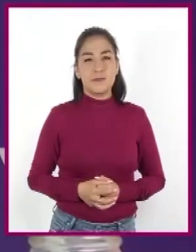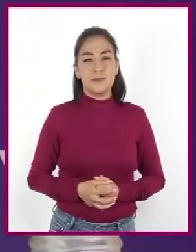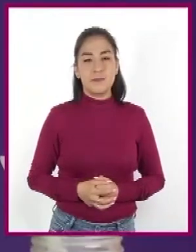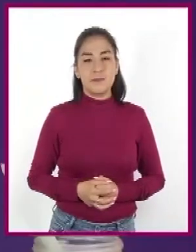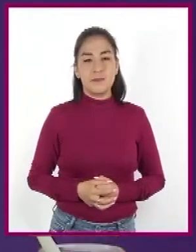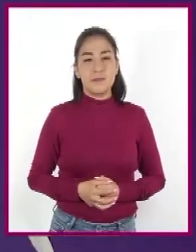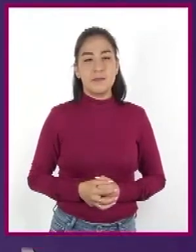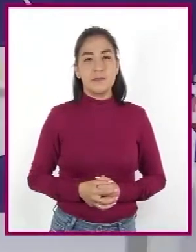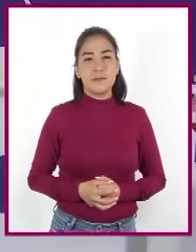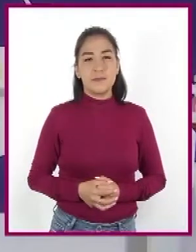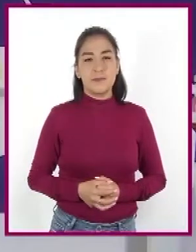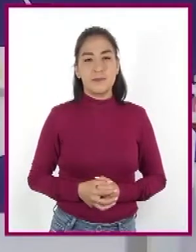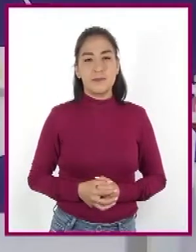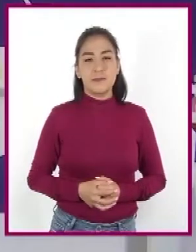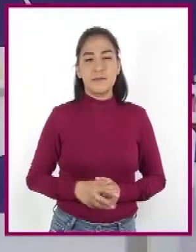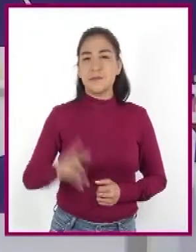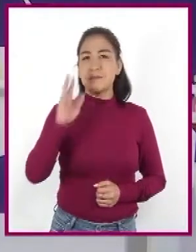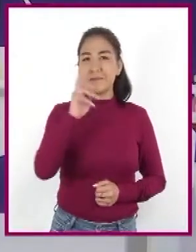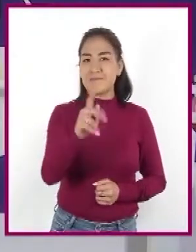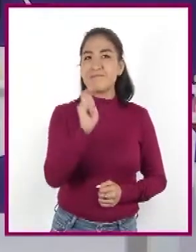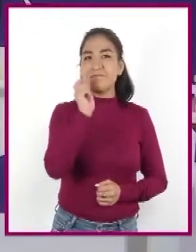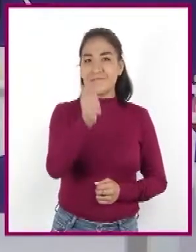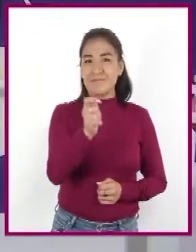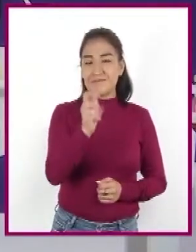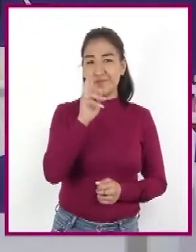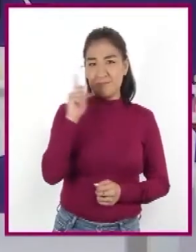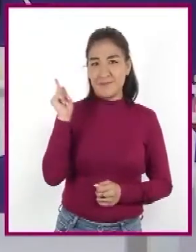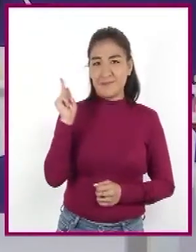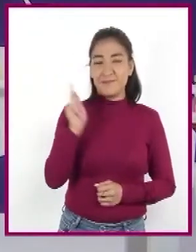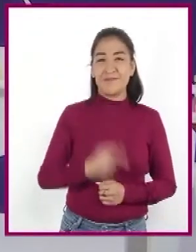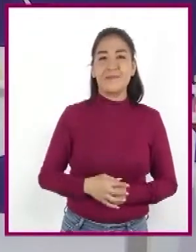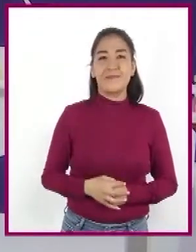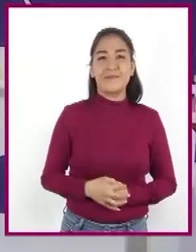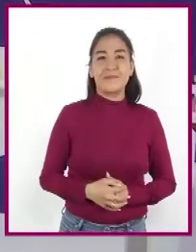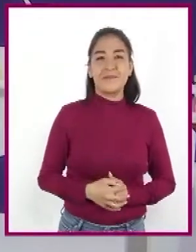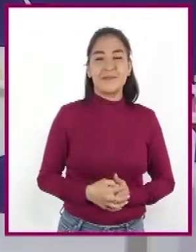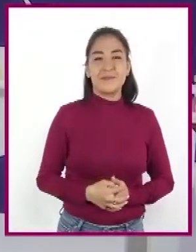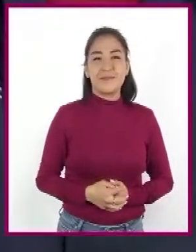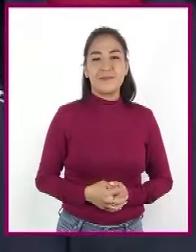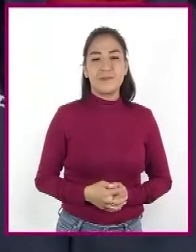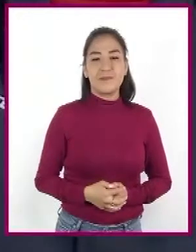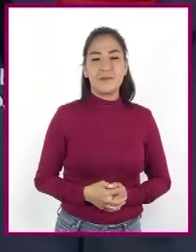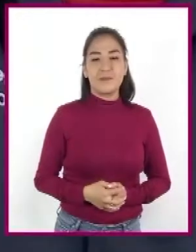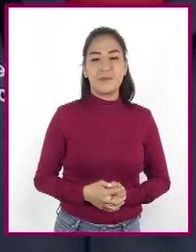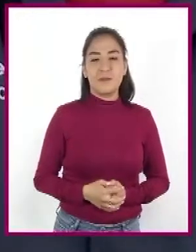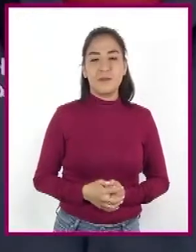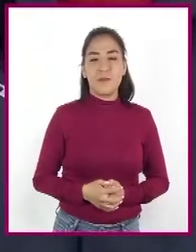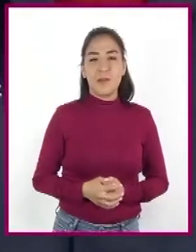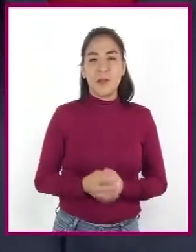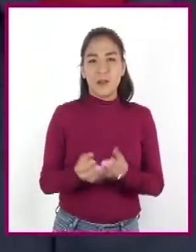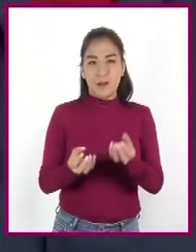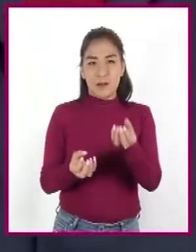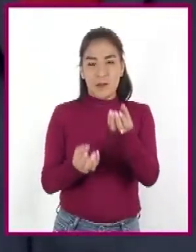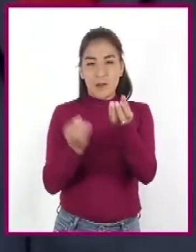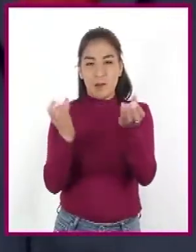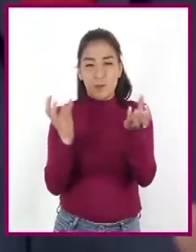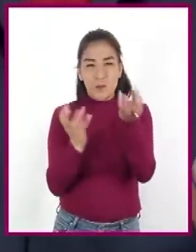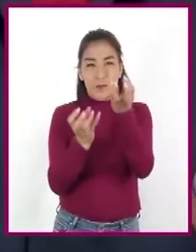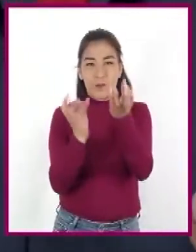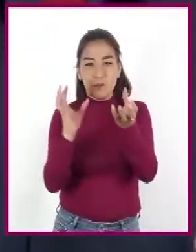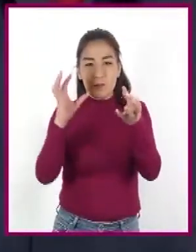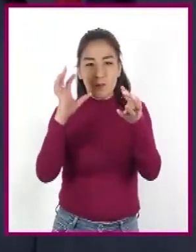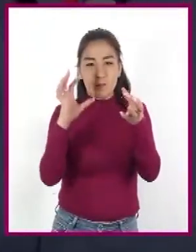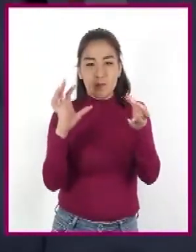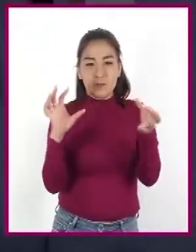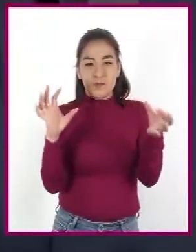Y lo que vamos a empezar a observar es que se empiezan a combinar, se está formando